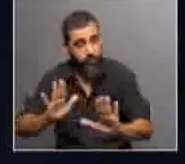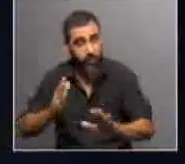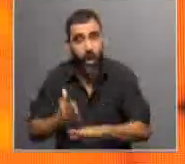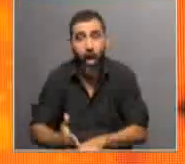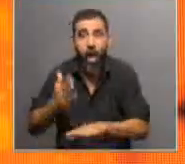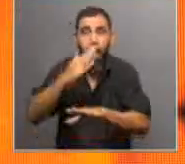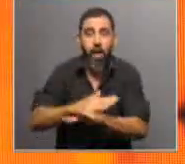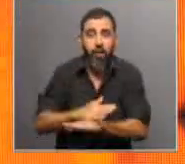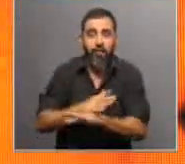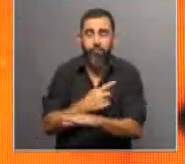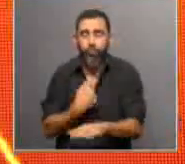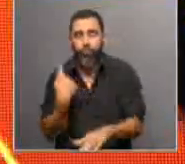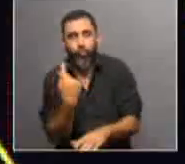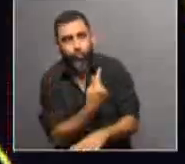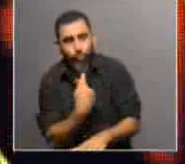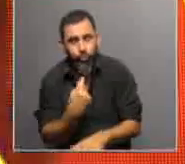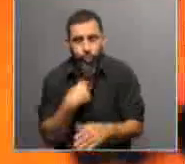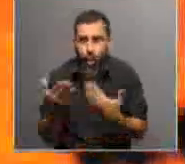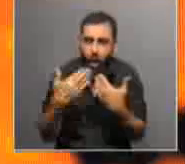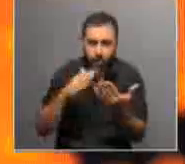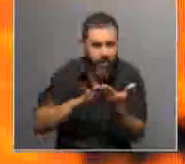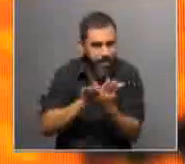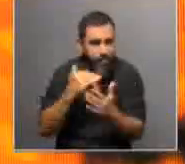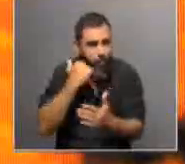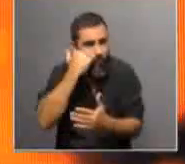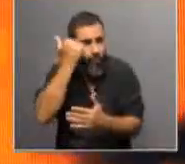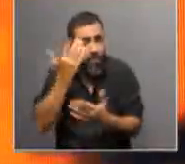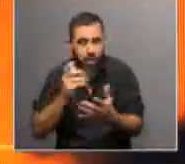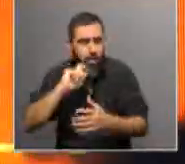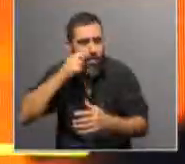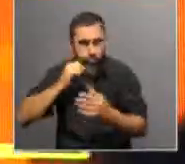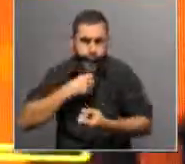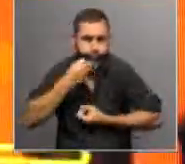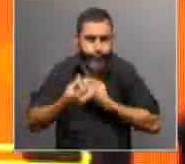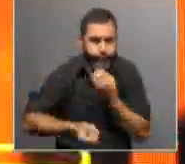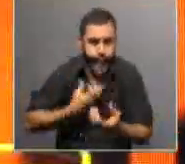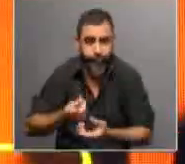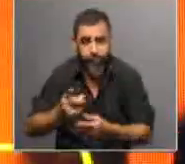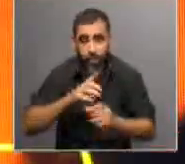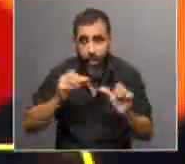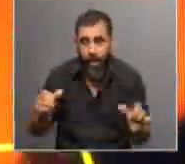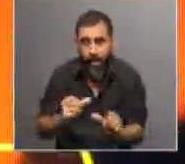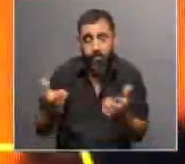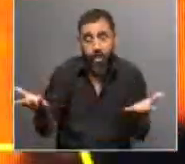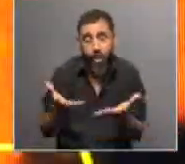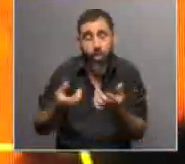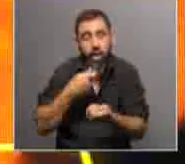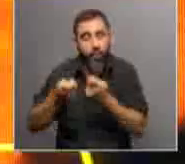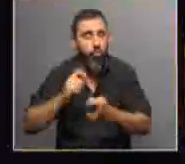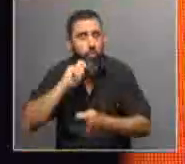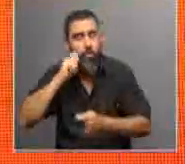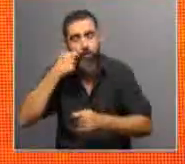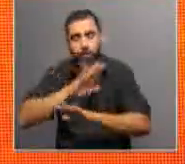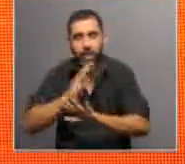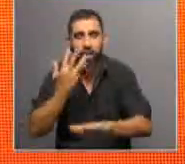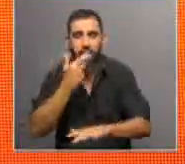Antes, no quería saber nada. Estaba tan tímido. Pero ahora sí, me gusta. Entonces, estoy haciendo este con ellos y me encanta.